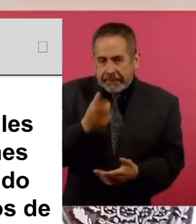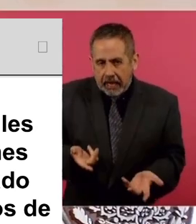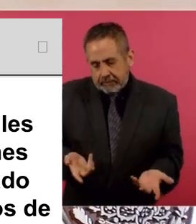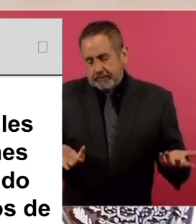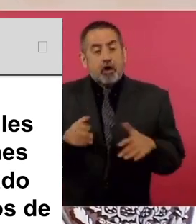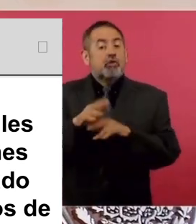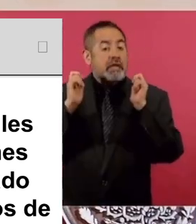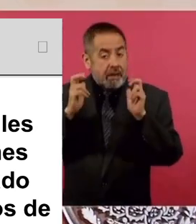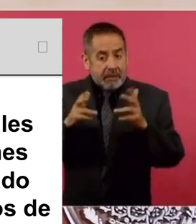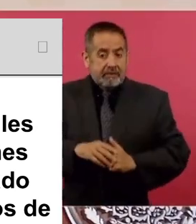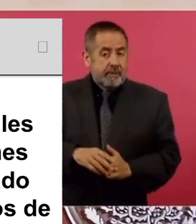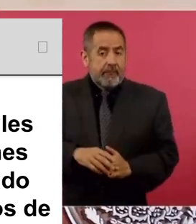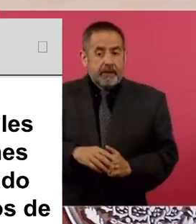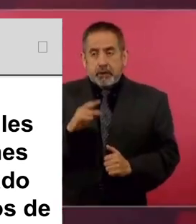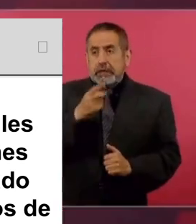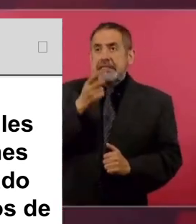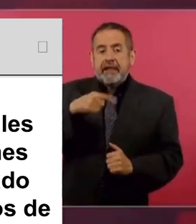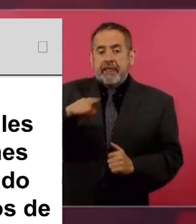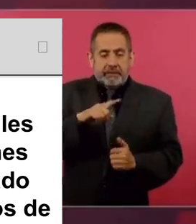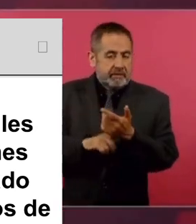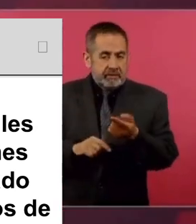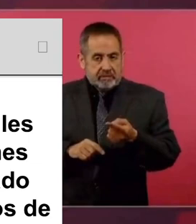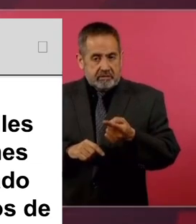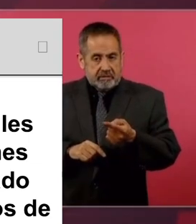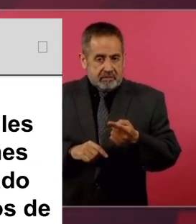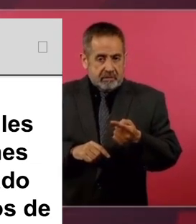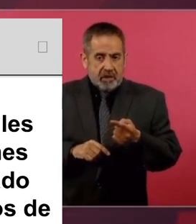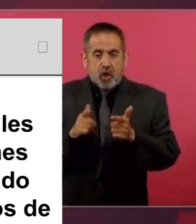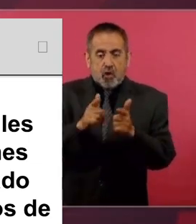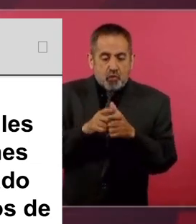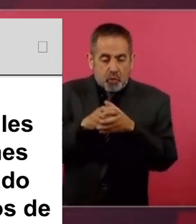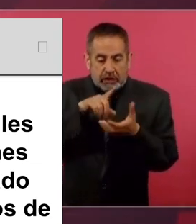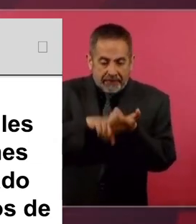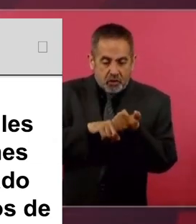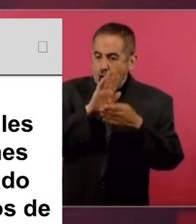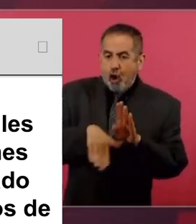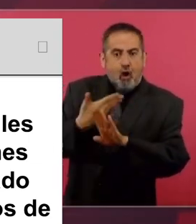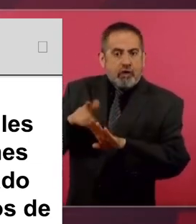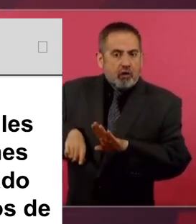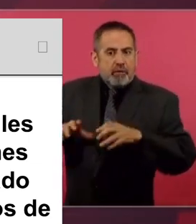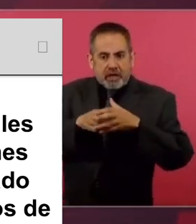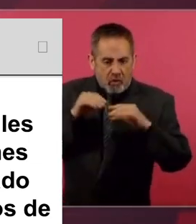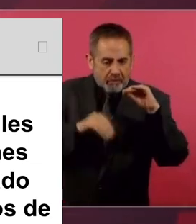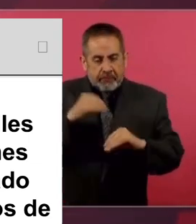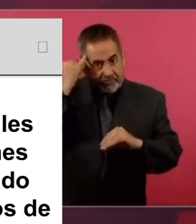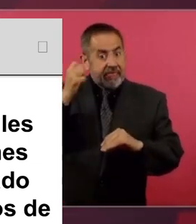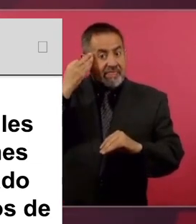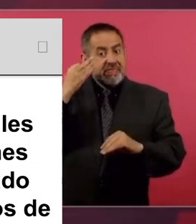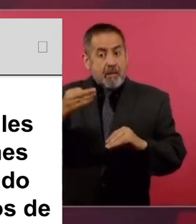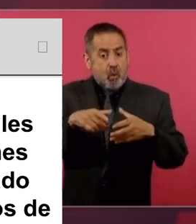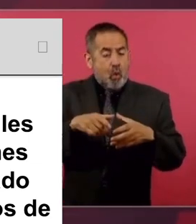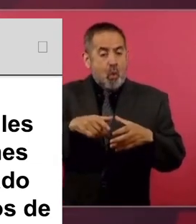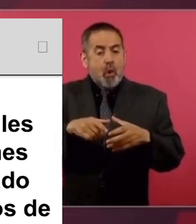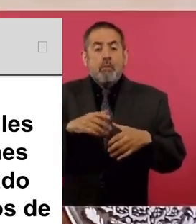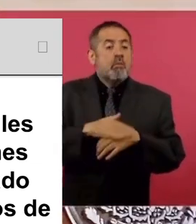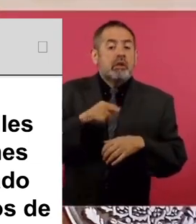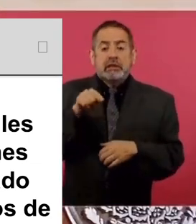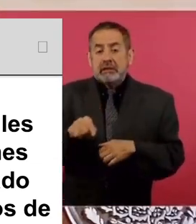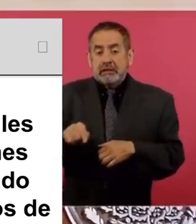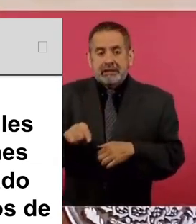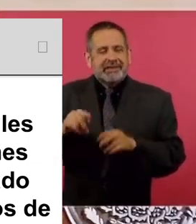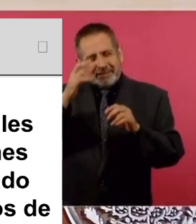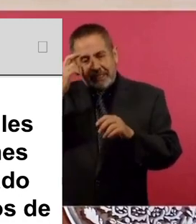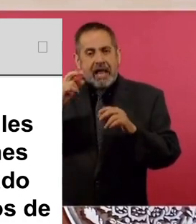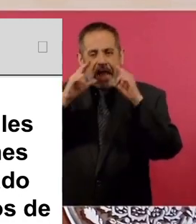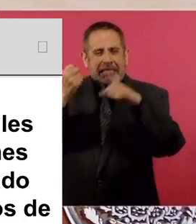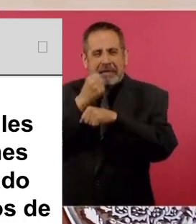¿sí?, no se habla de la creación de grupos paramilitares que surgieron a partir del movimiento